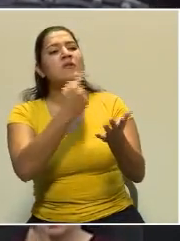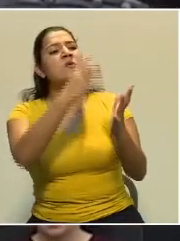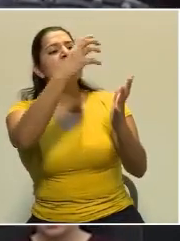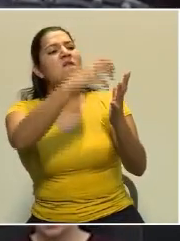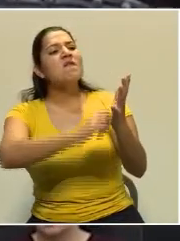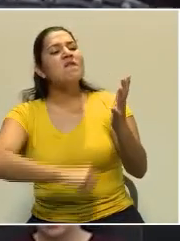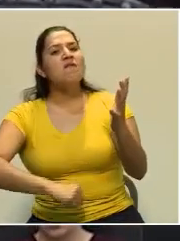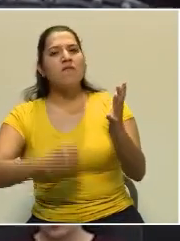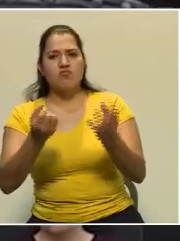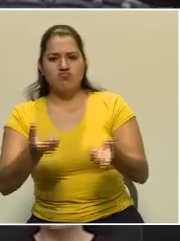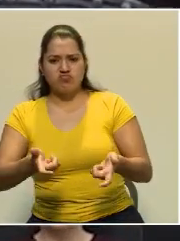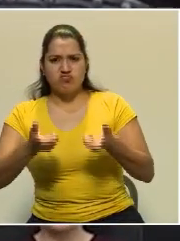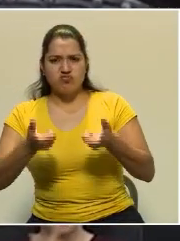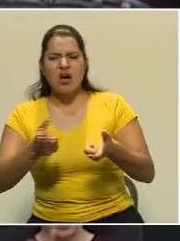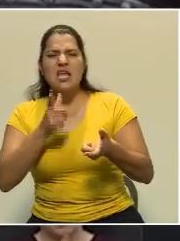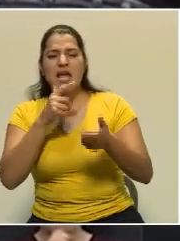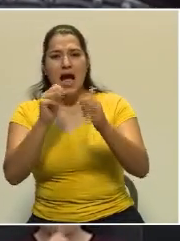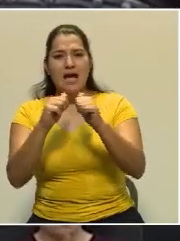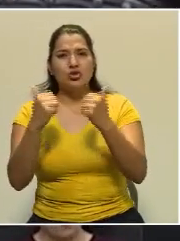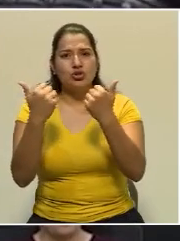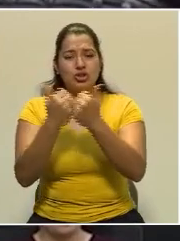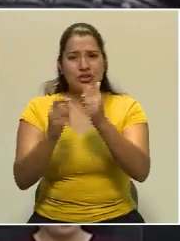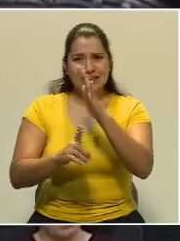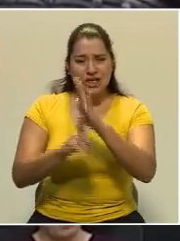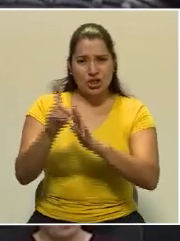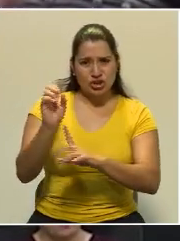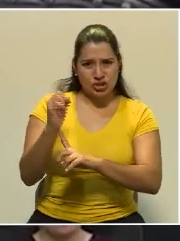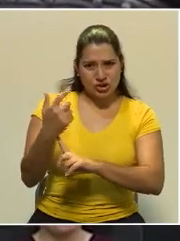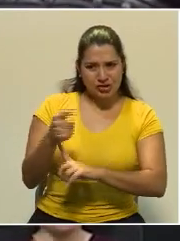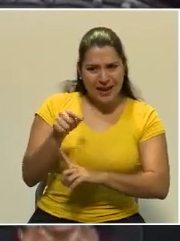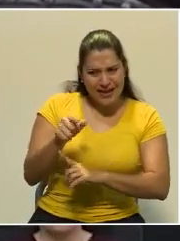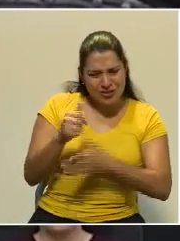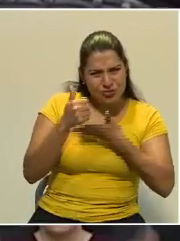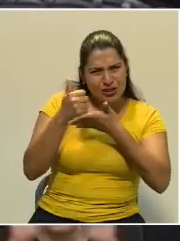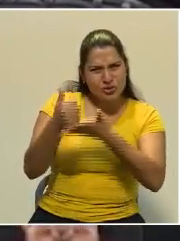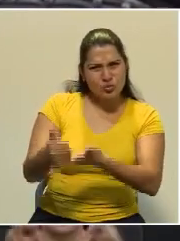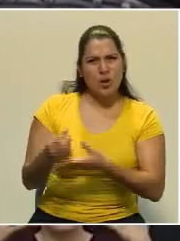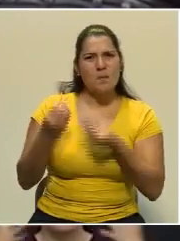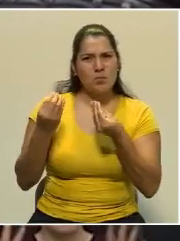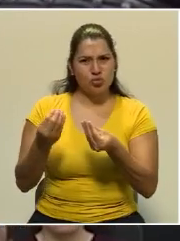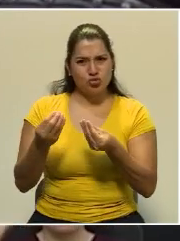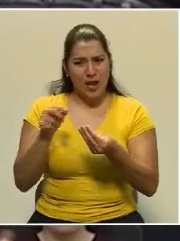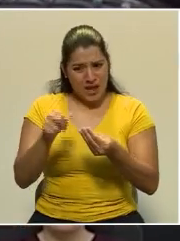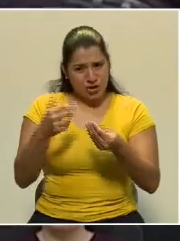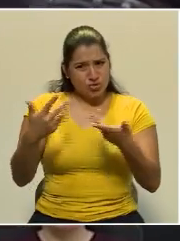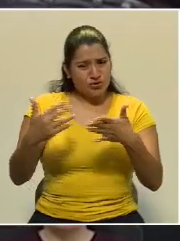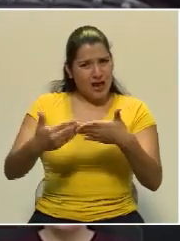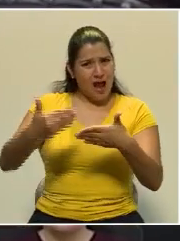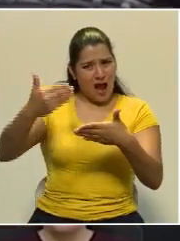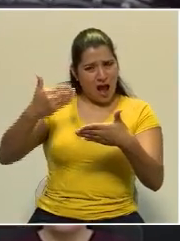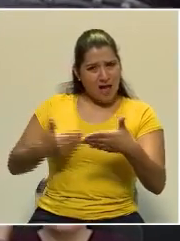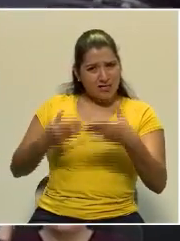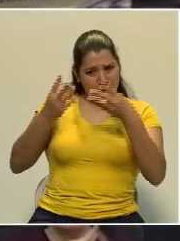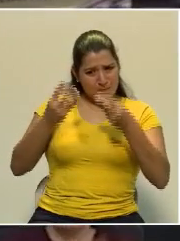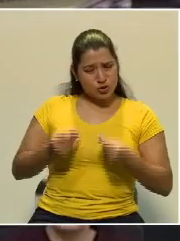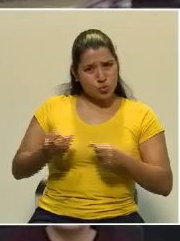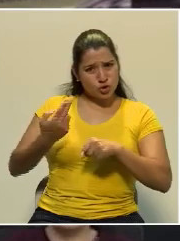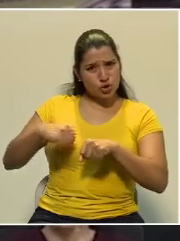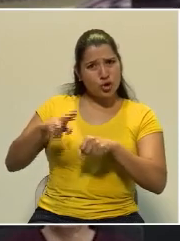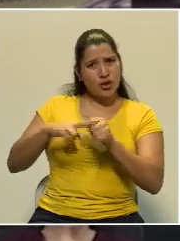social y que cumplen una labor fundamental, que ya habían sufrido un golpe muy duro en el presupuesto